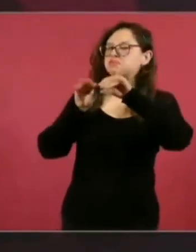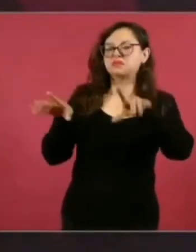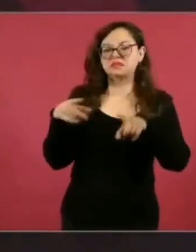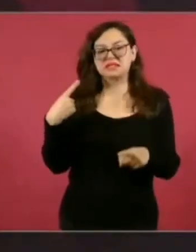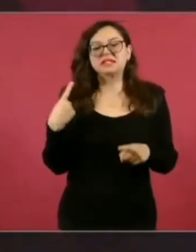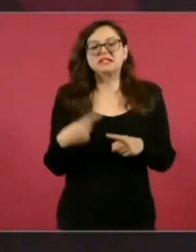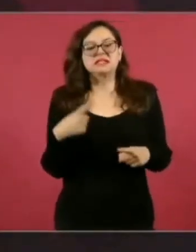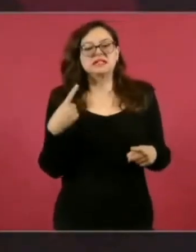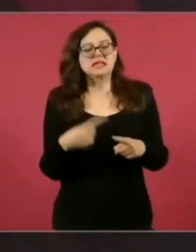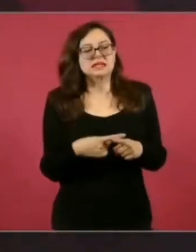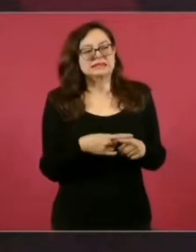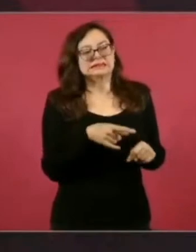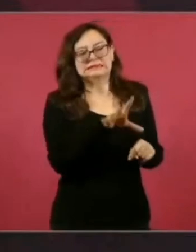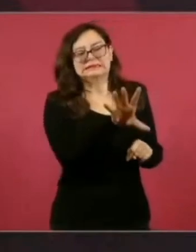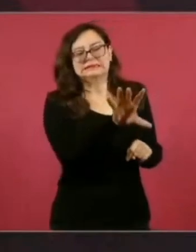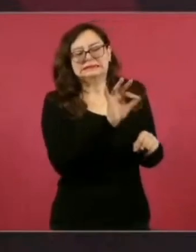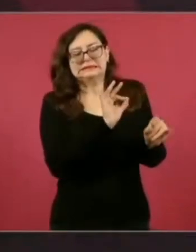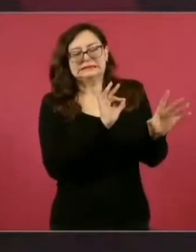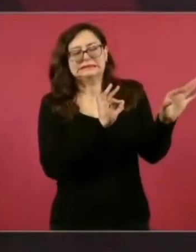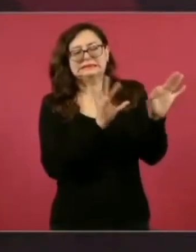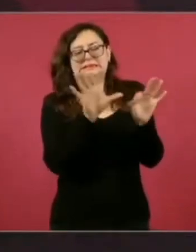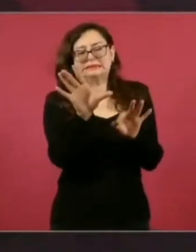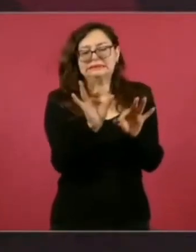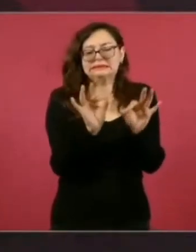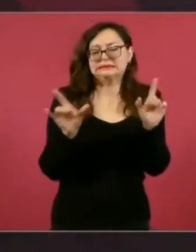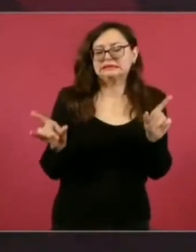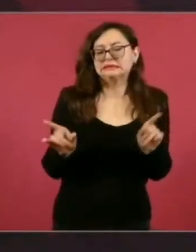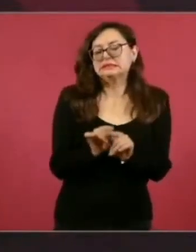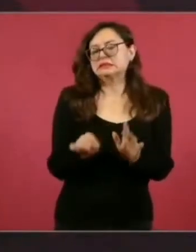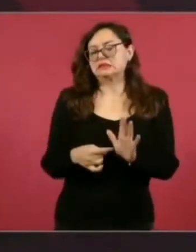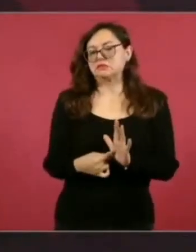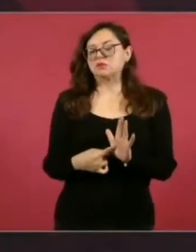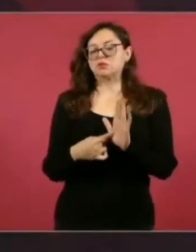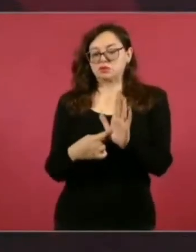la síntesis que se realiza,